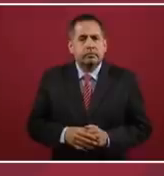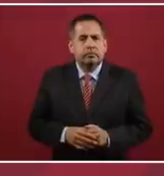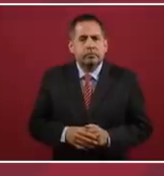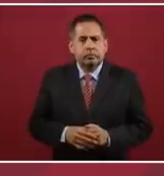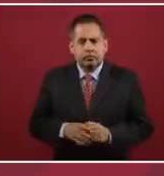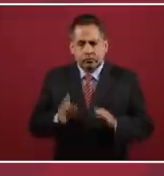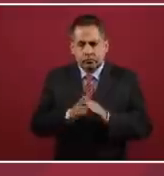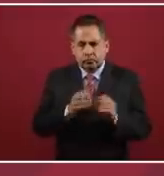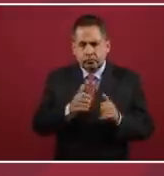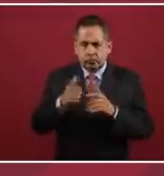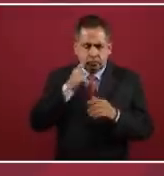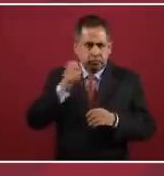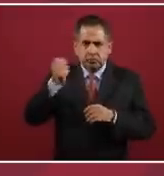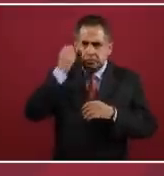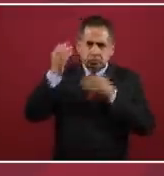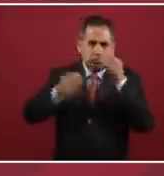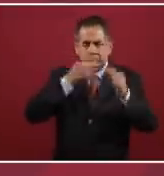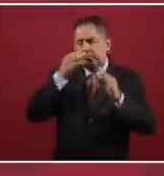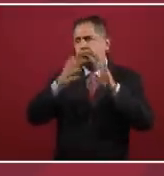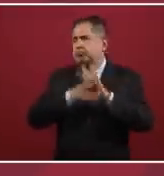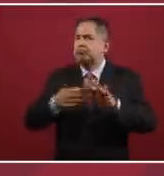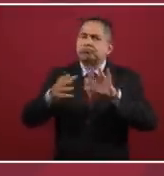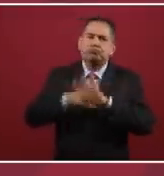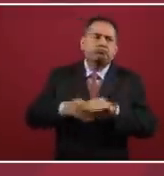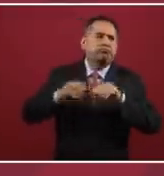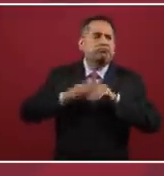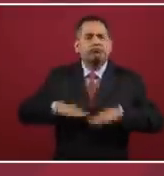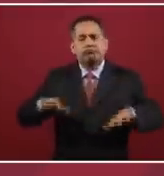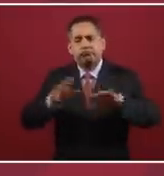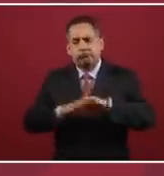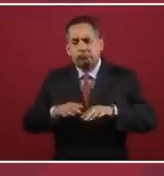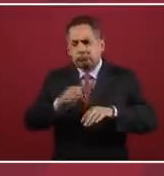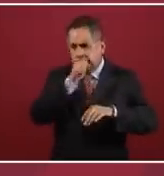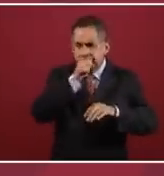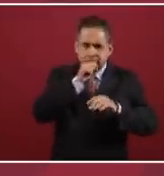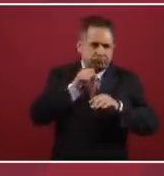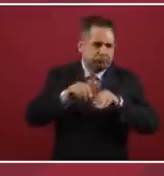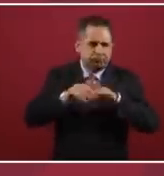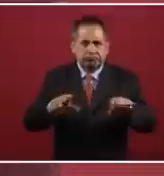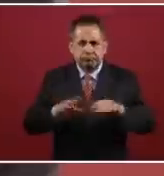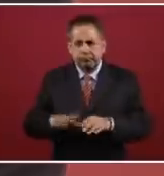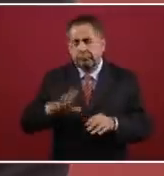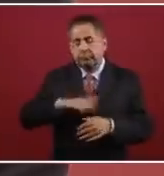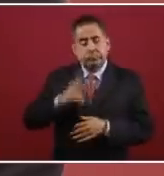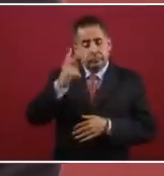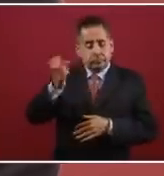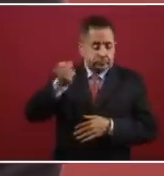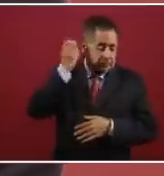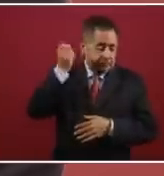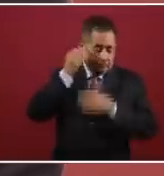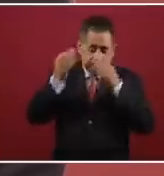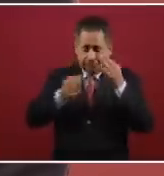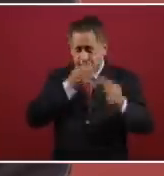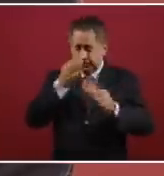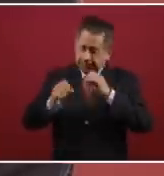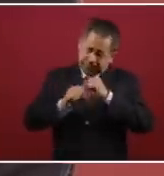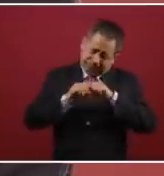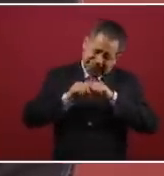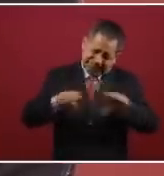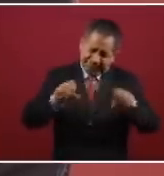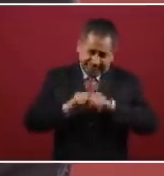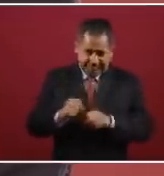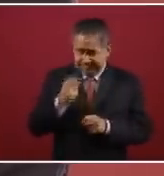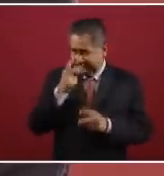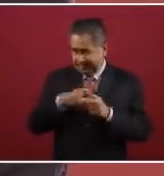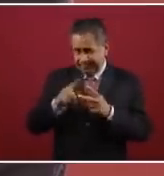a llevar a cabo una campaña en medios. Tenemos dos campañas que son